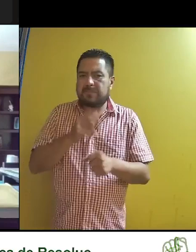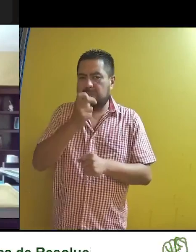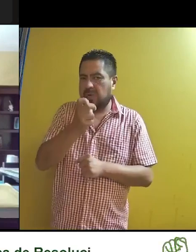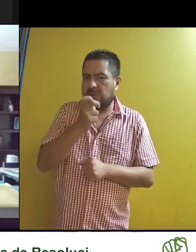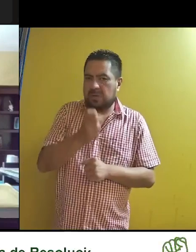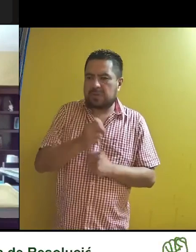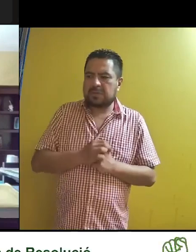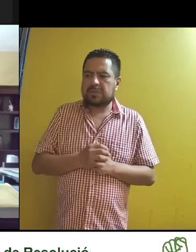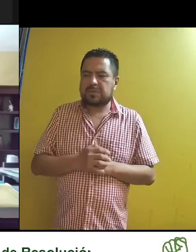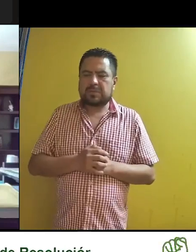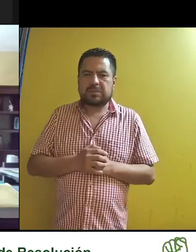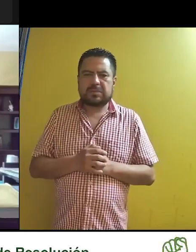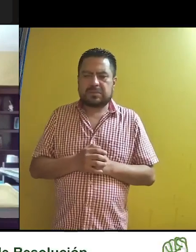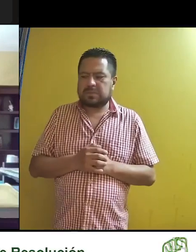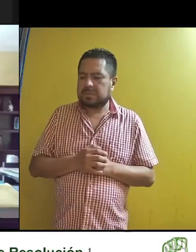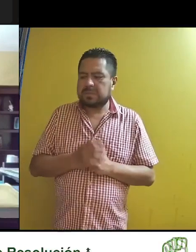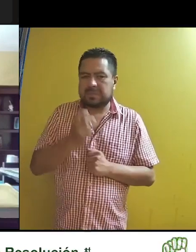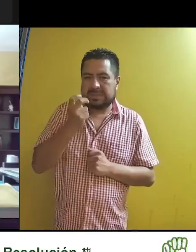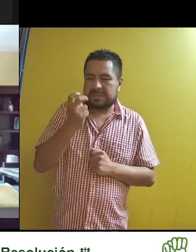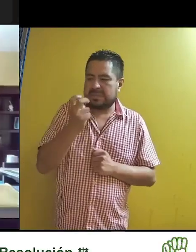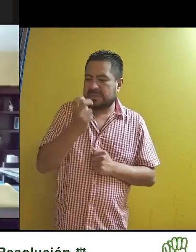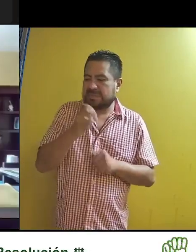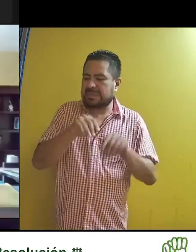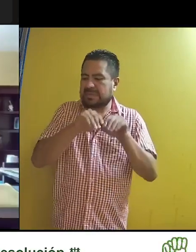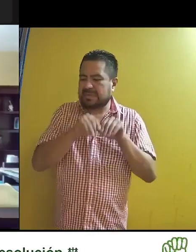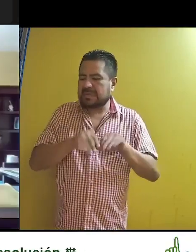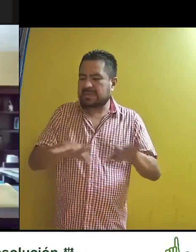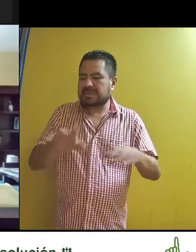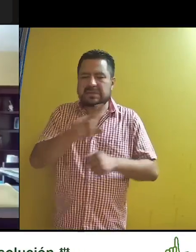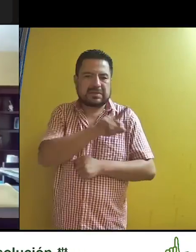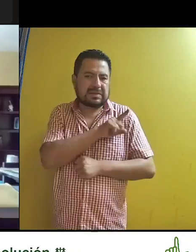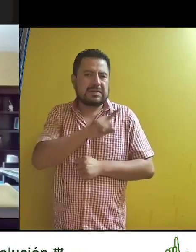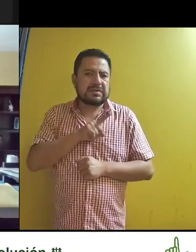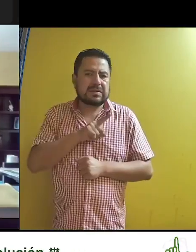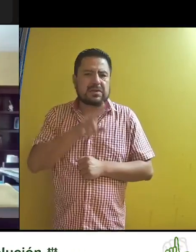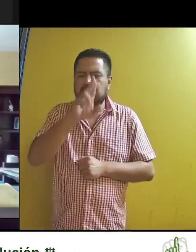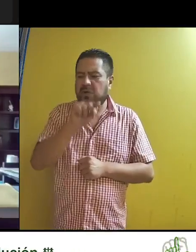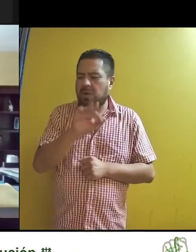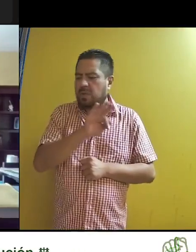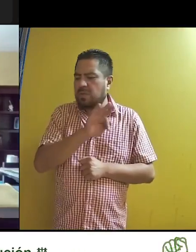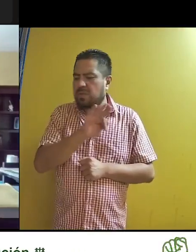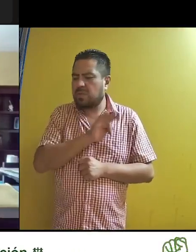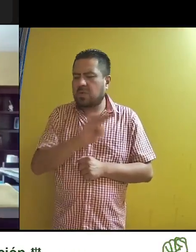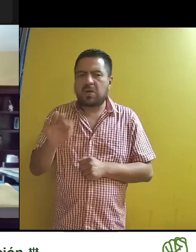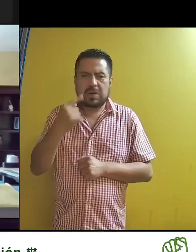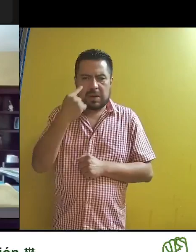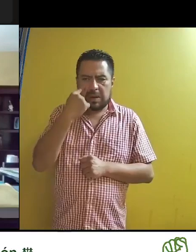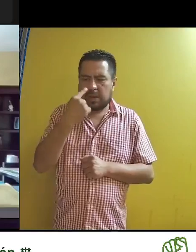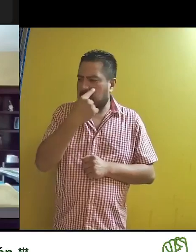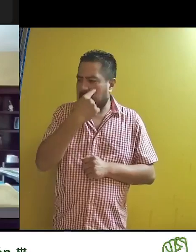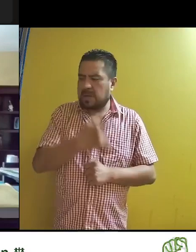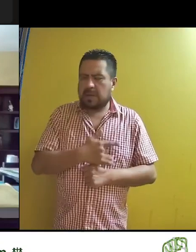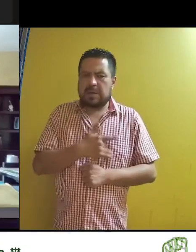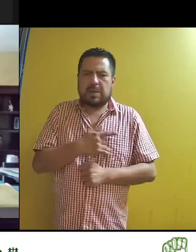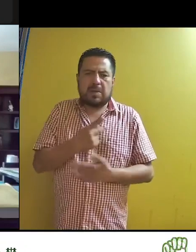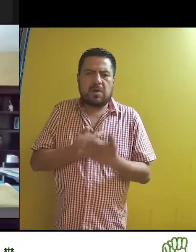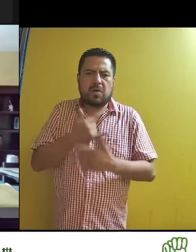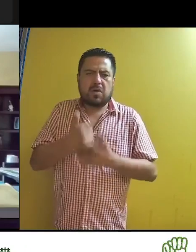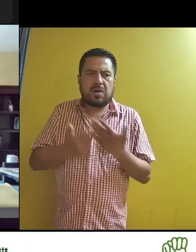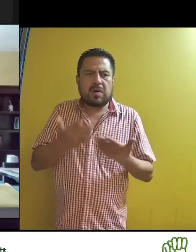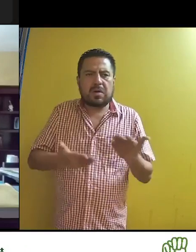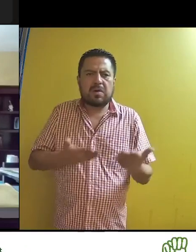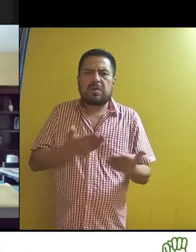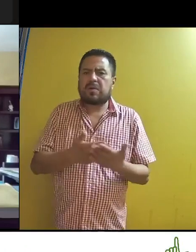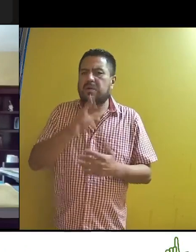eso que en esa parte de la publicación no se puede considerar, o el proyecto propone no